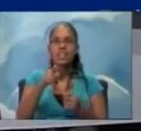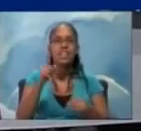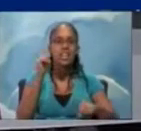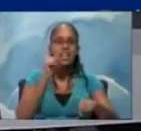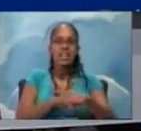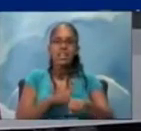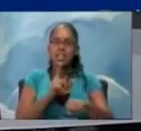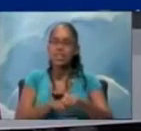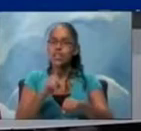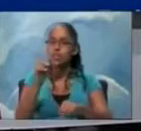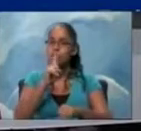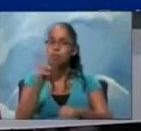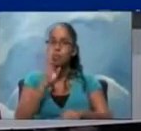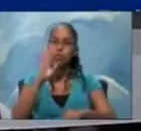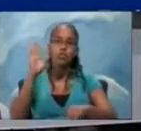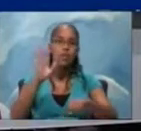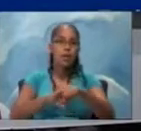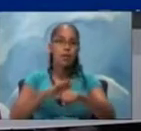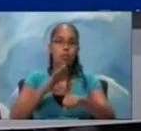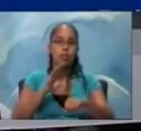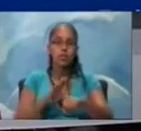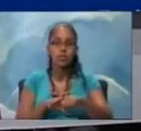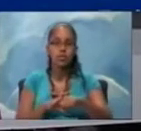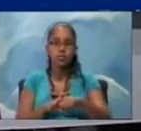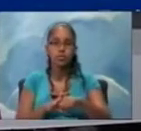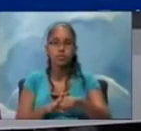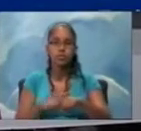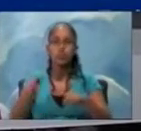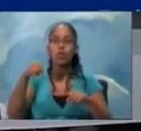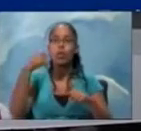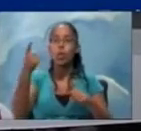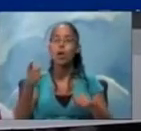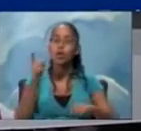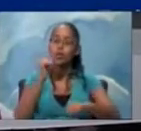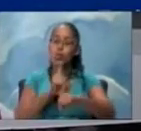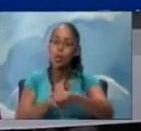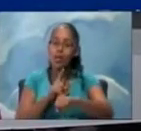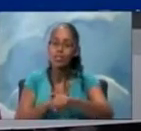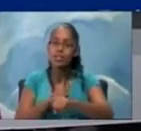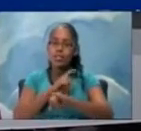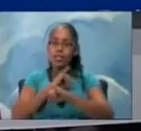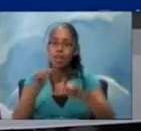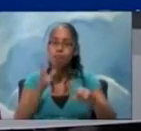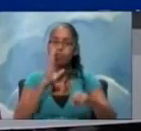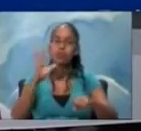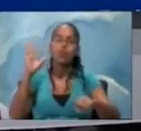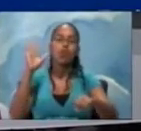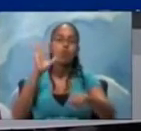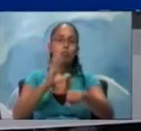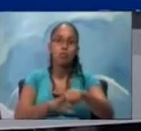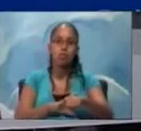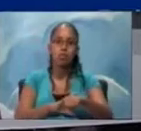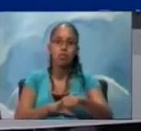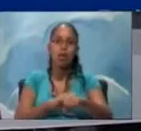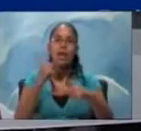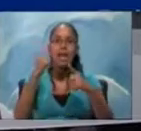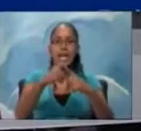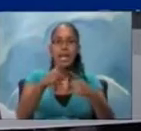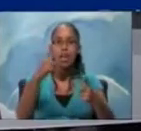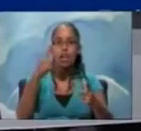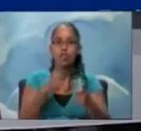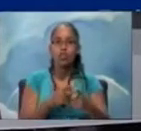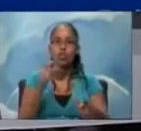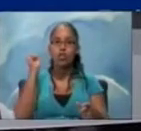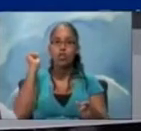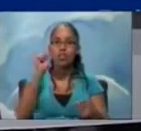se había cumplido. El tiempo no se había cumplido. Cuando el tiempo se cumplió. Cuando el tiempo se cumplió. Entonces sí